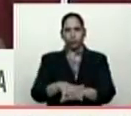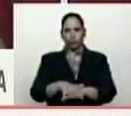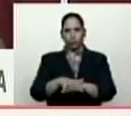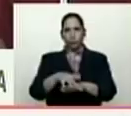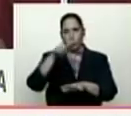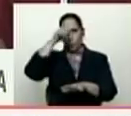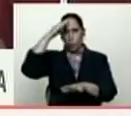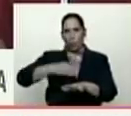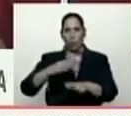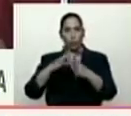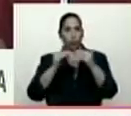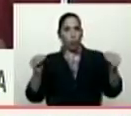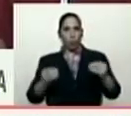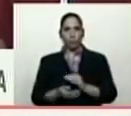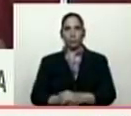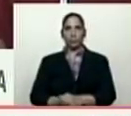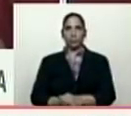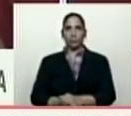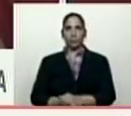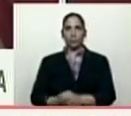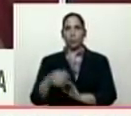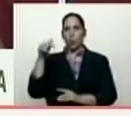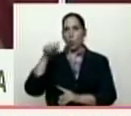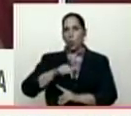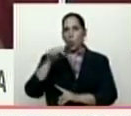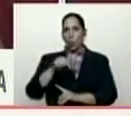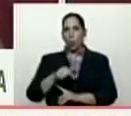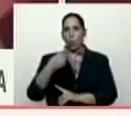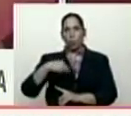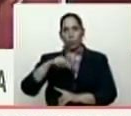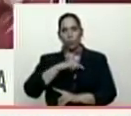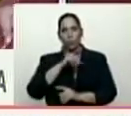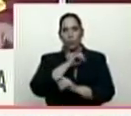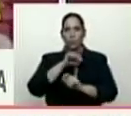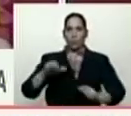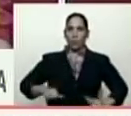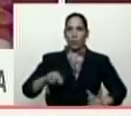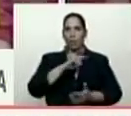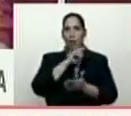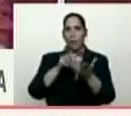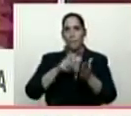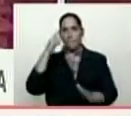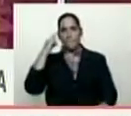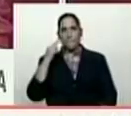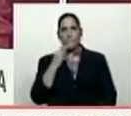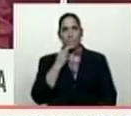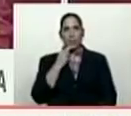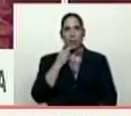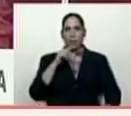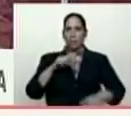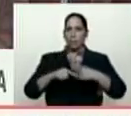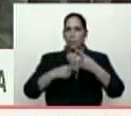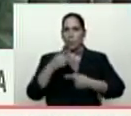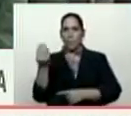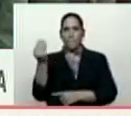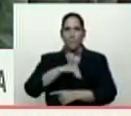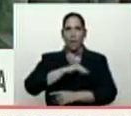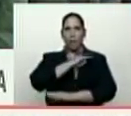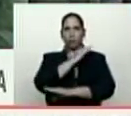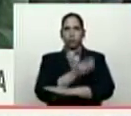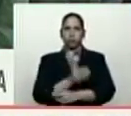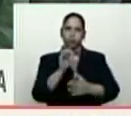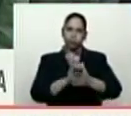somos todos. Hoy, nuestra Fuerza Armada Nacional Bolivariana está cada día más unida